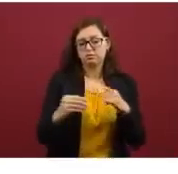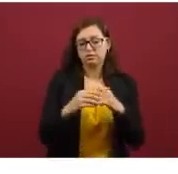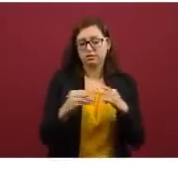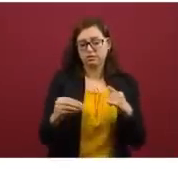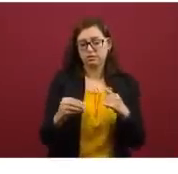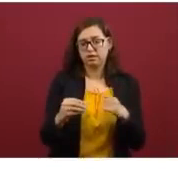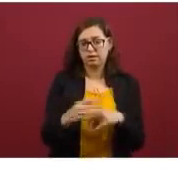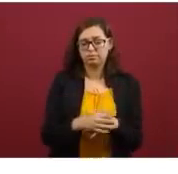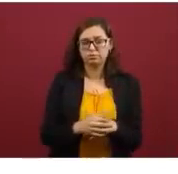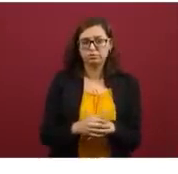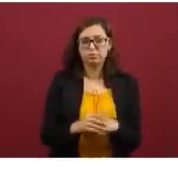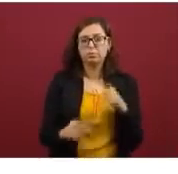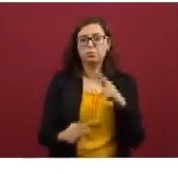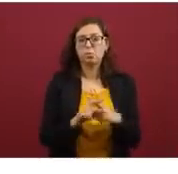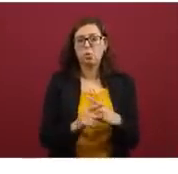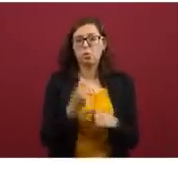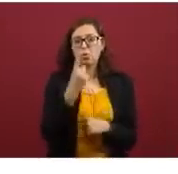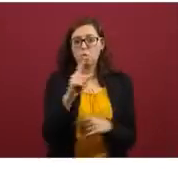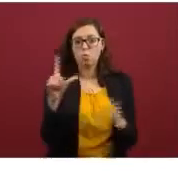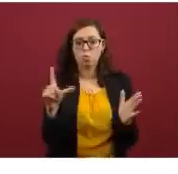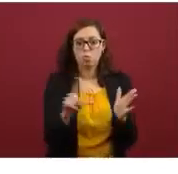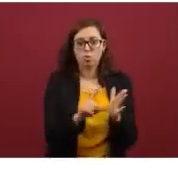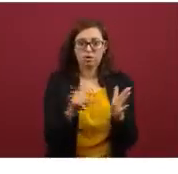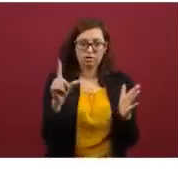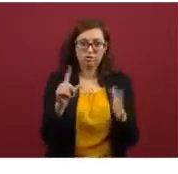5 pesos con 29 centavos por litro. Como se ve,